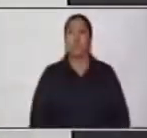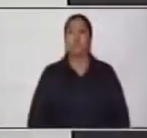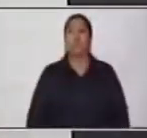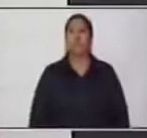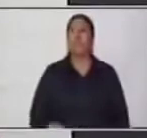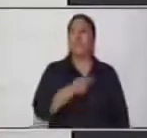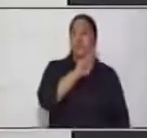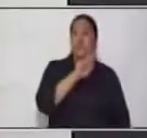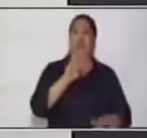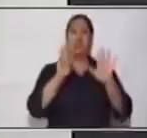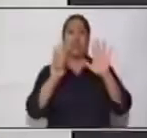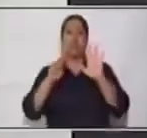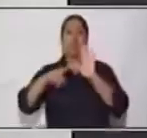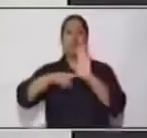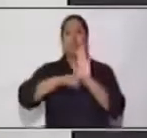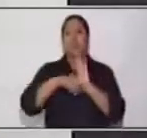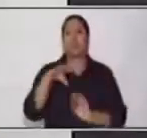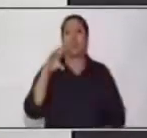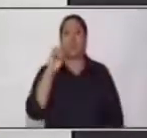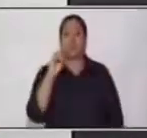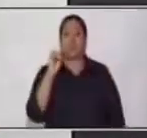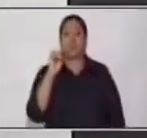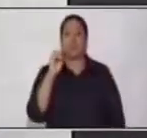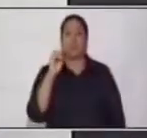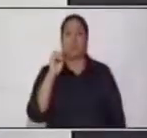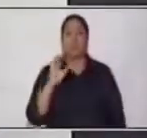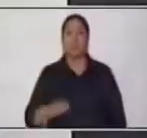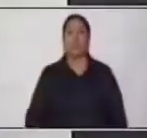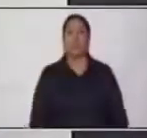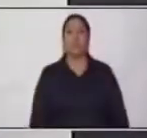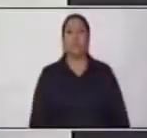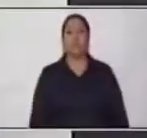Y encontramos nuestro valor para x, que va a ser